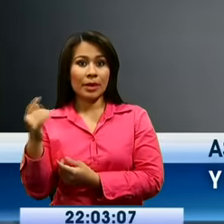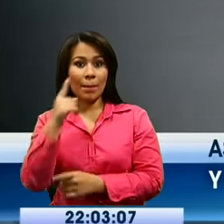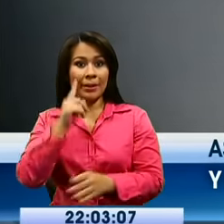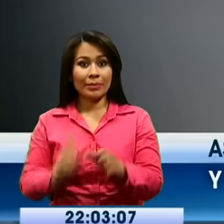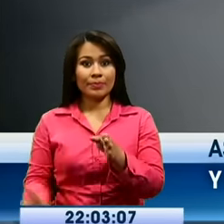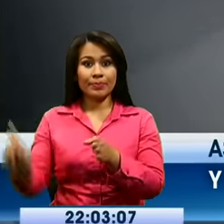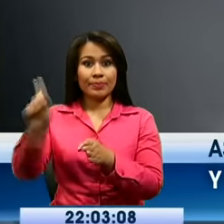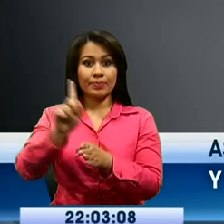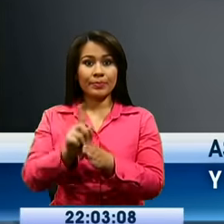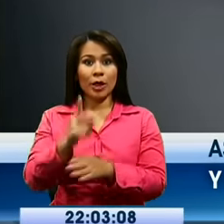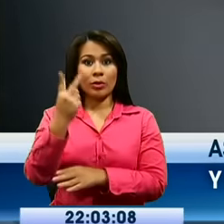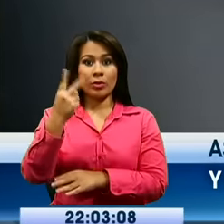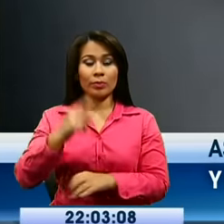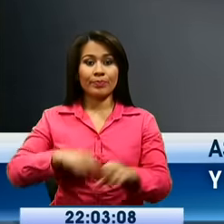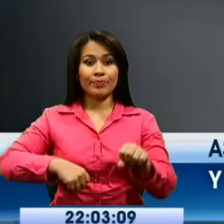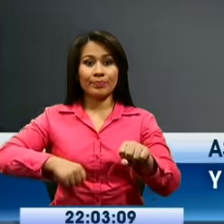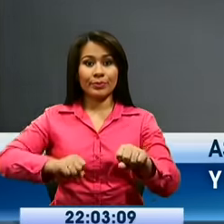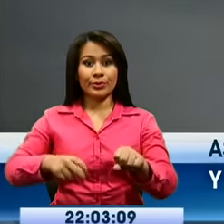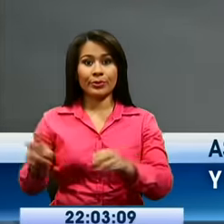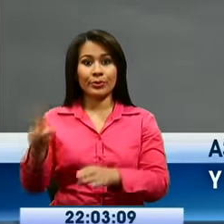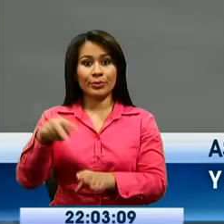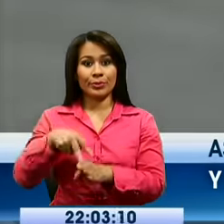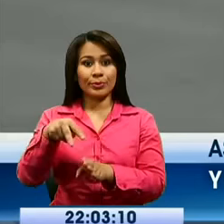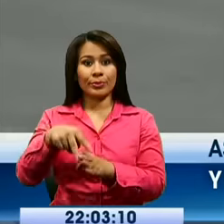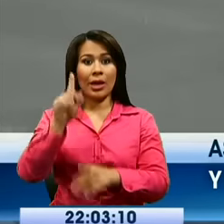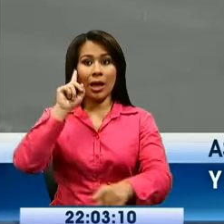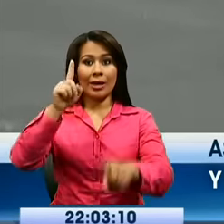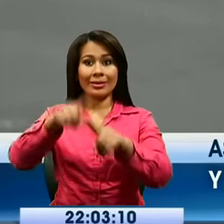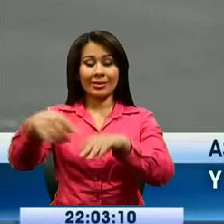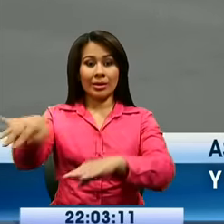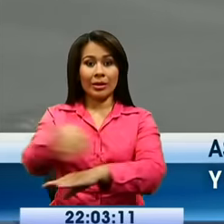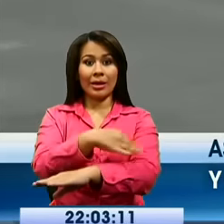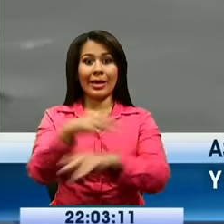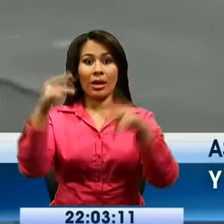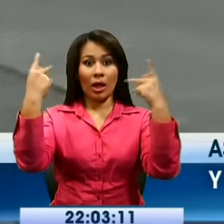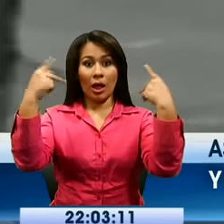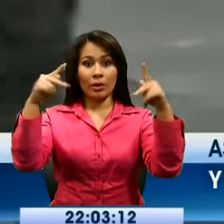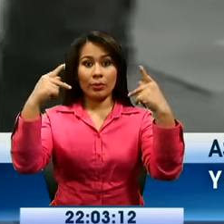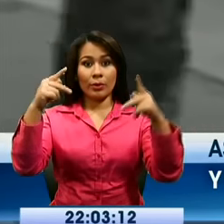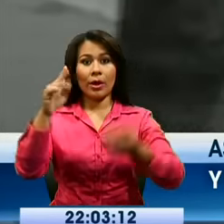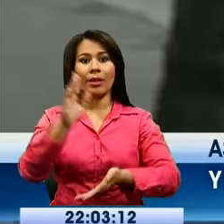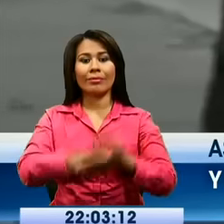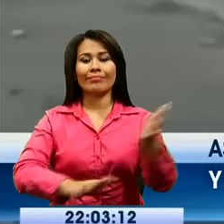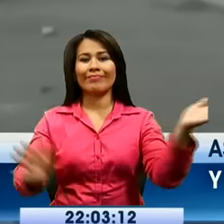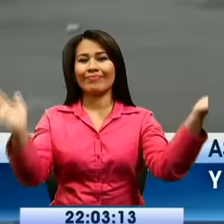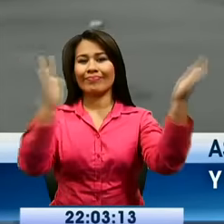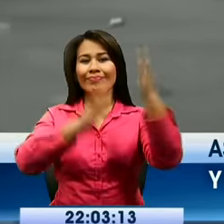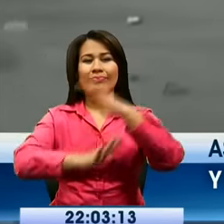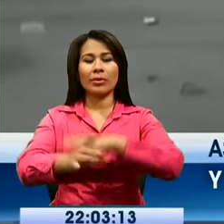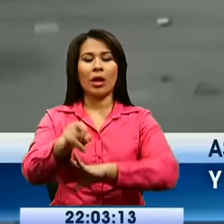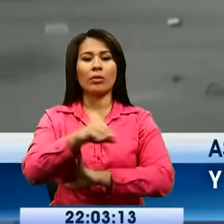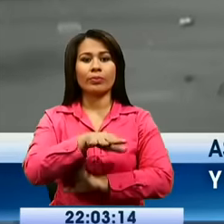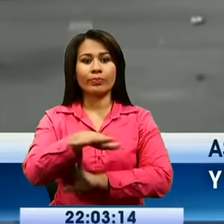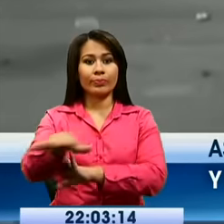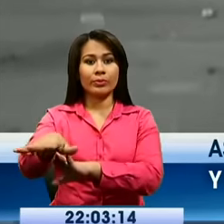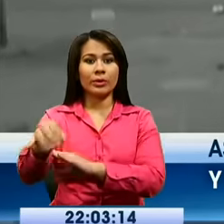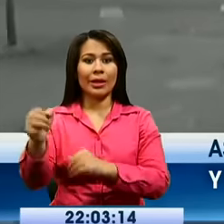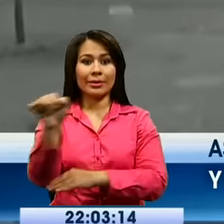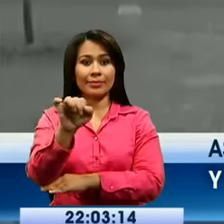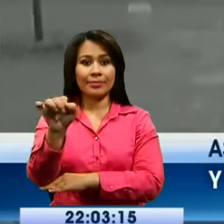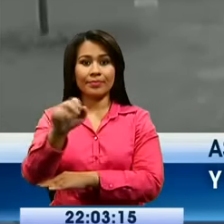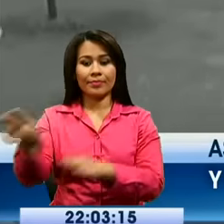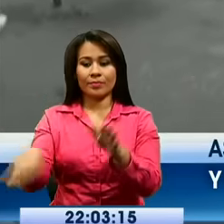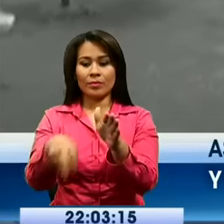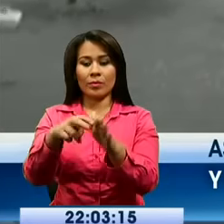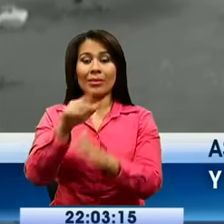vino la moto, los recogió y se los llevó hasta la principal de La Alborada y allá le han estado esperando el carro que los dejó. Y